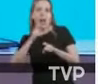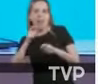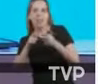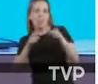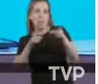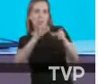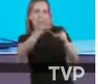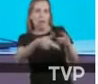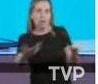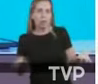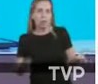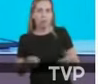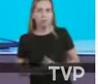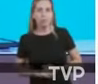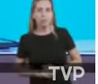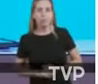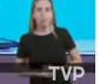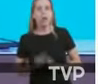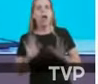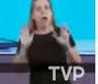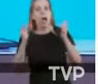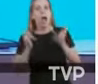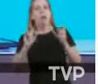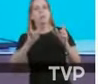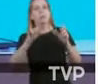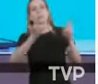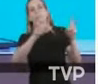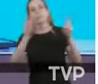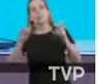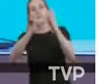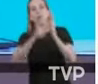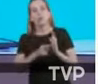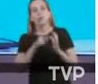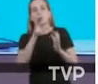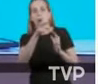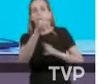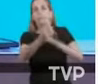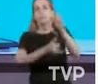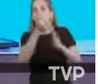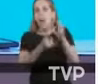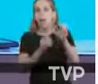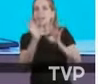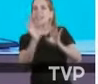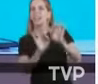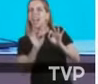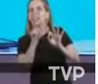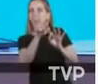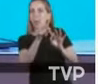vos. Hay algunos otros aspectos más discutibles de lo que vos